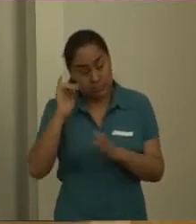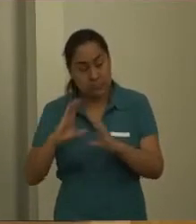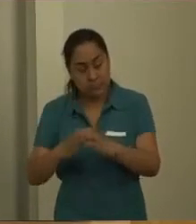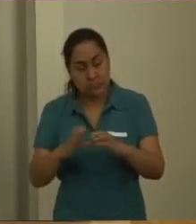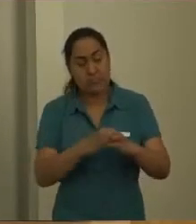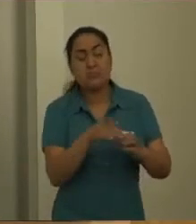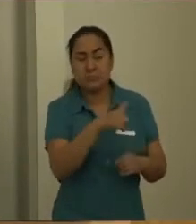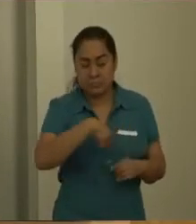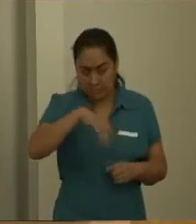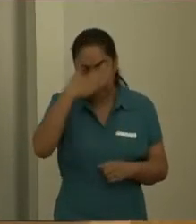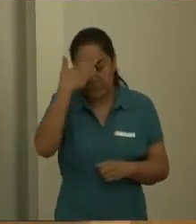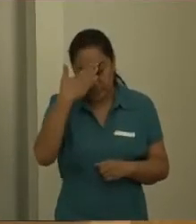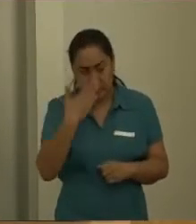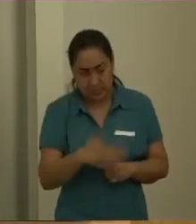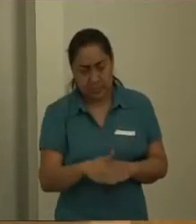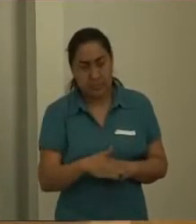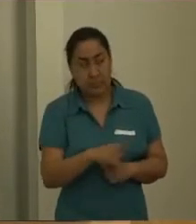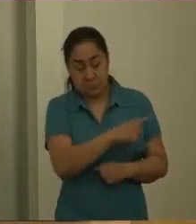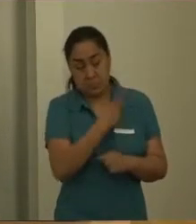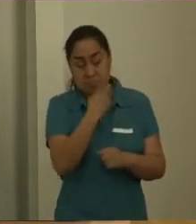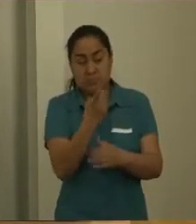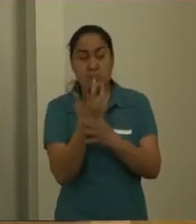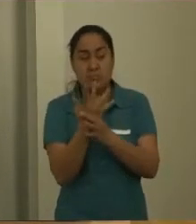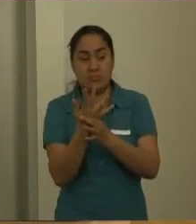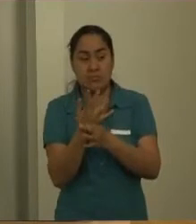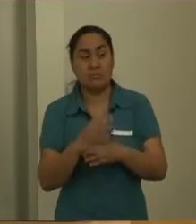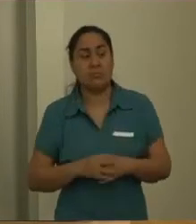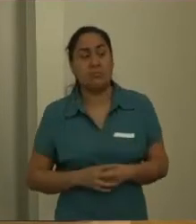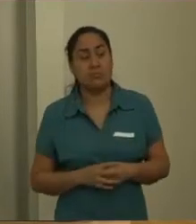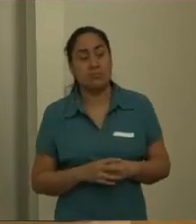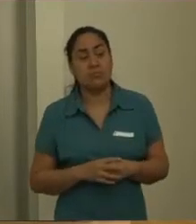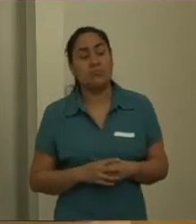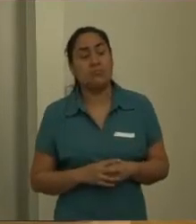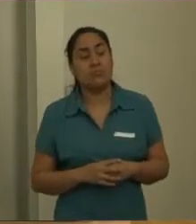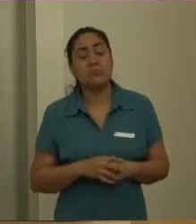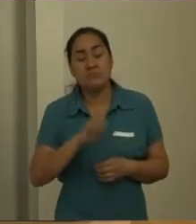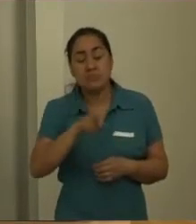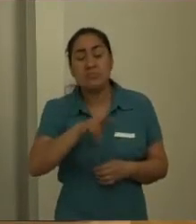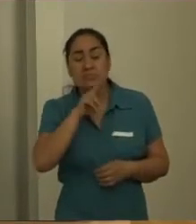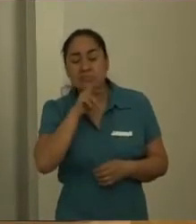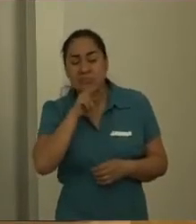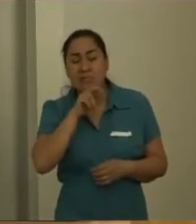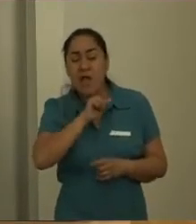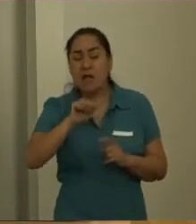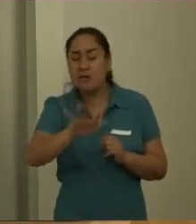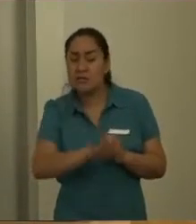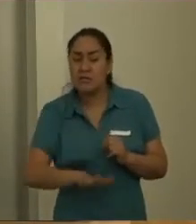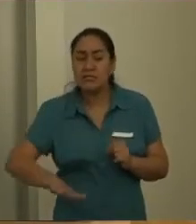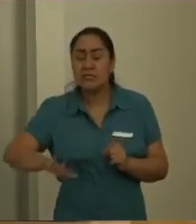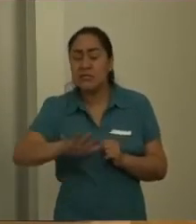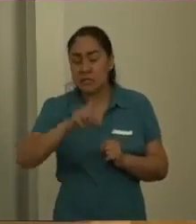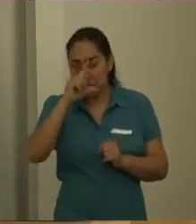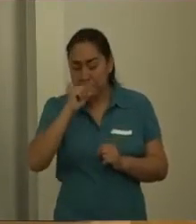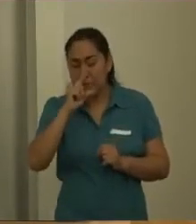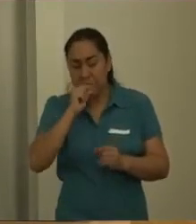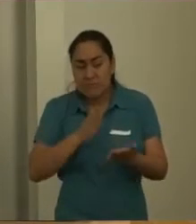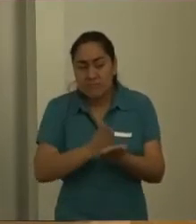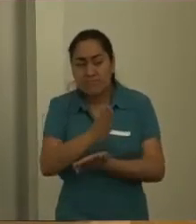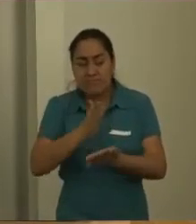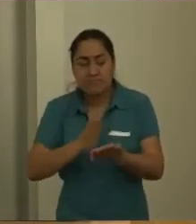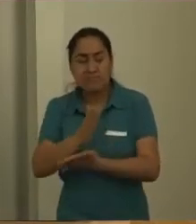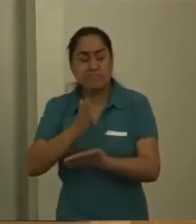él señaló varias preocupaciones en torno a los obstáculos que enfrentan